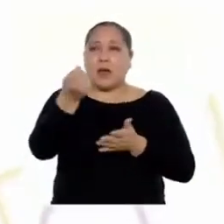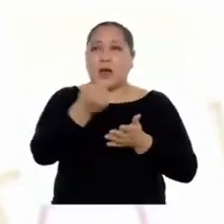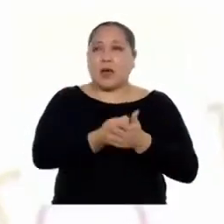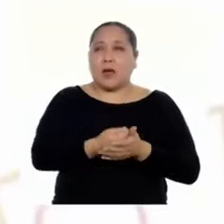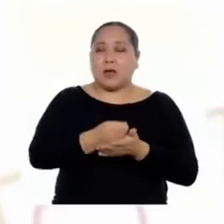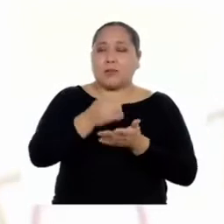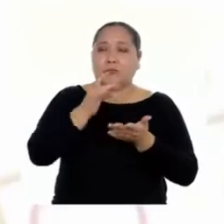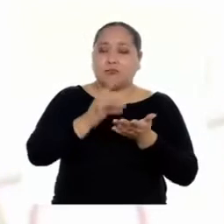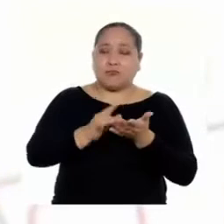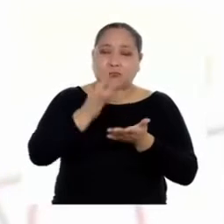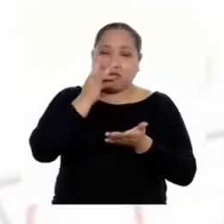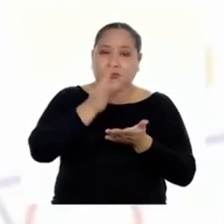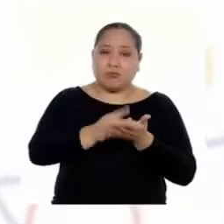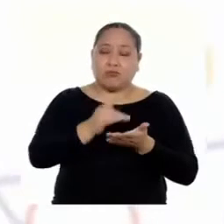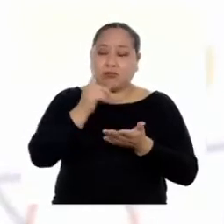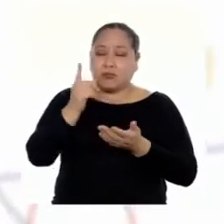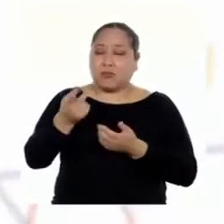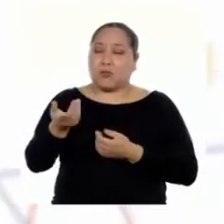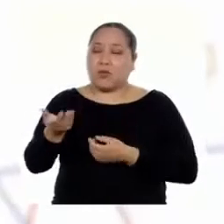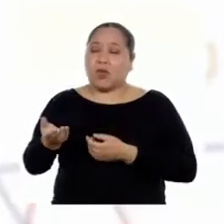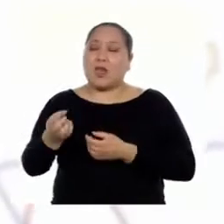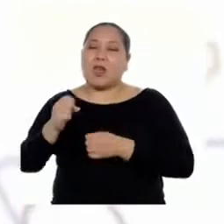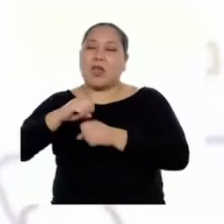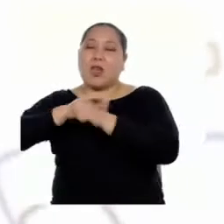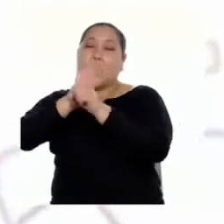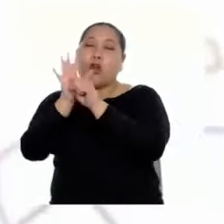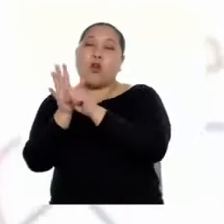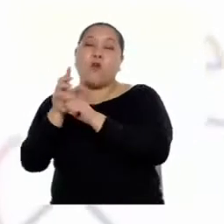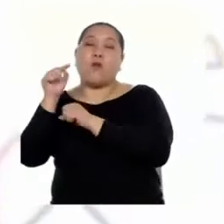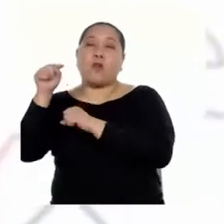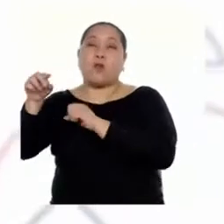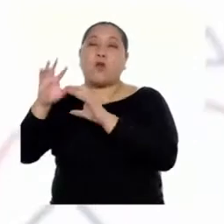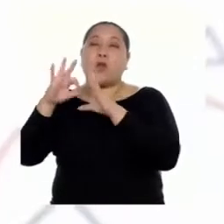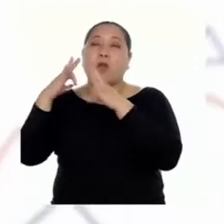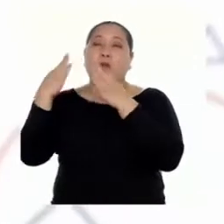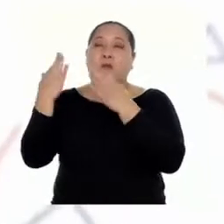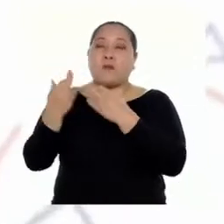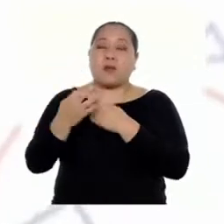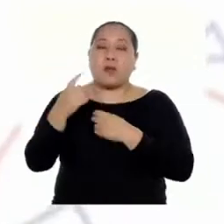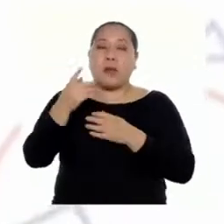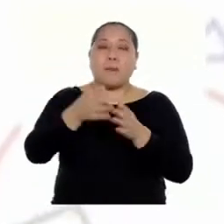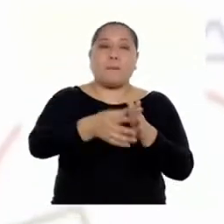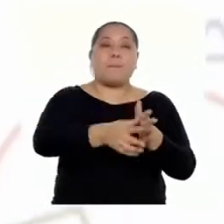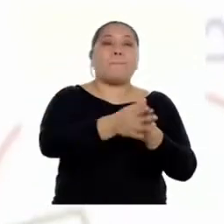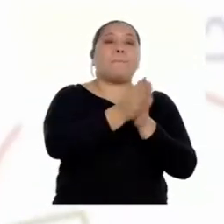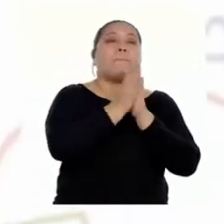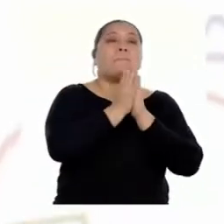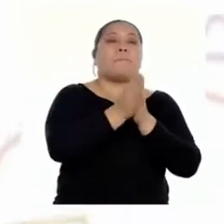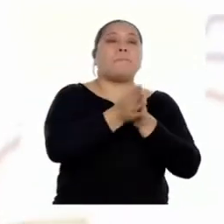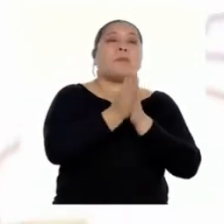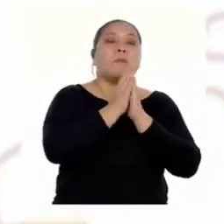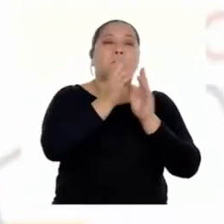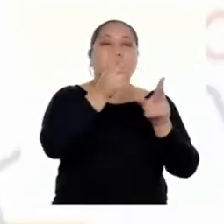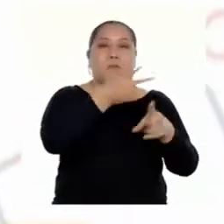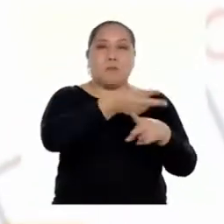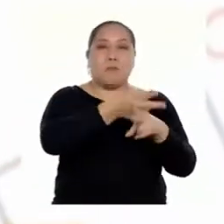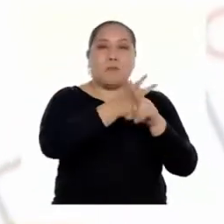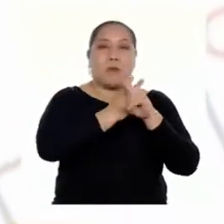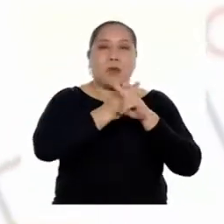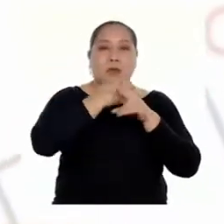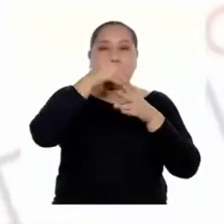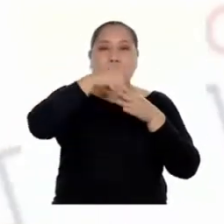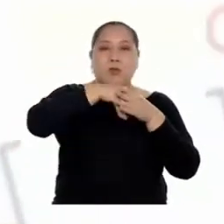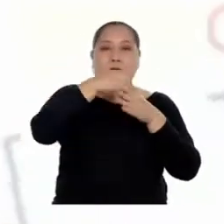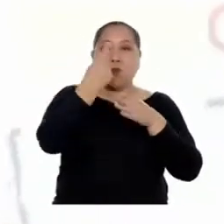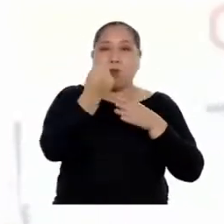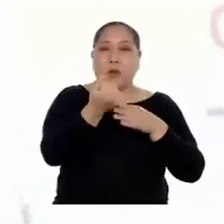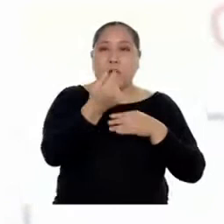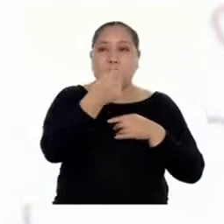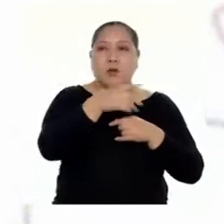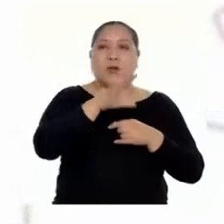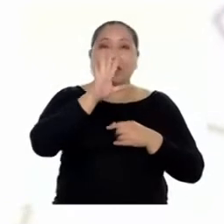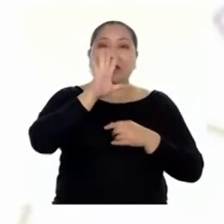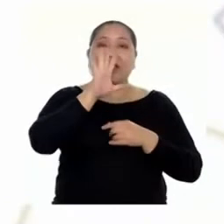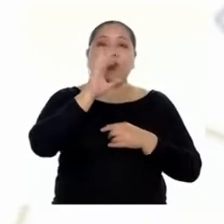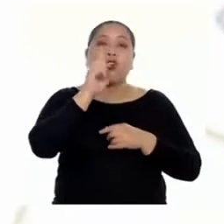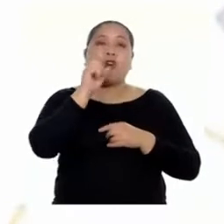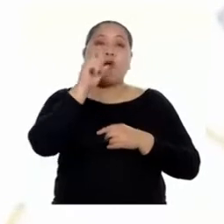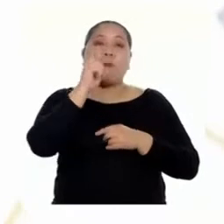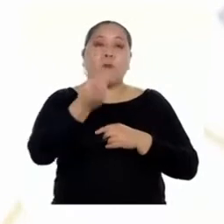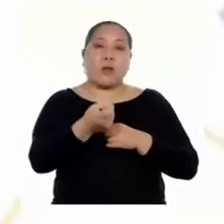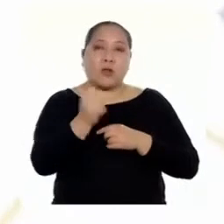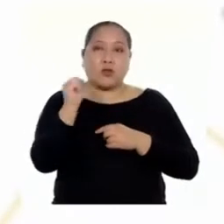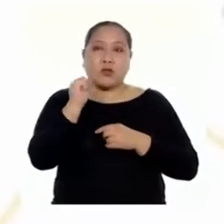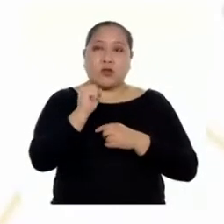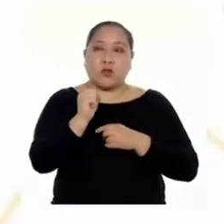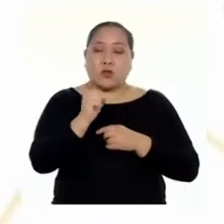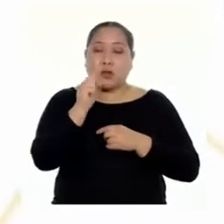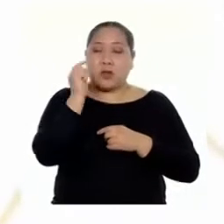tratamiento contra el COVID-19 de un familiar. Para ello solicita a una entidad financiera un préstamo que asciende a 5.000 soles, cantidad que